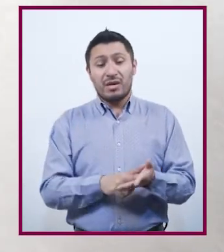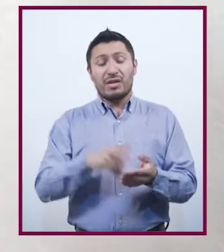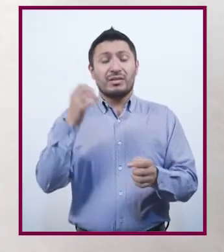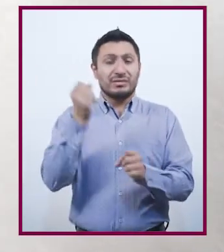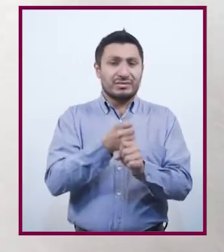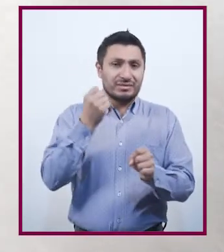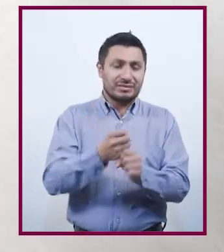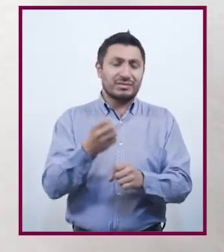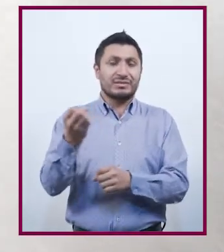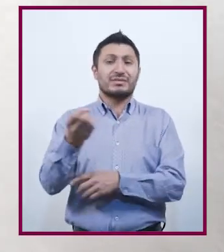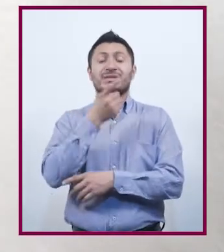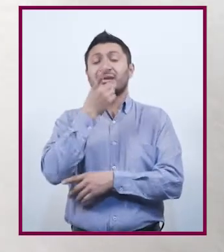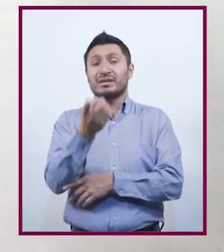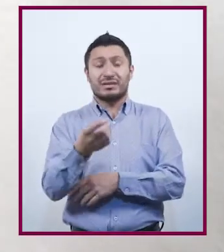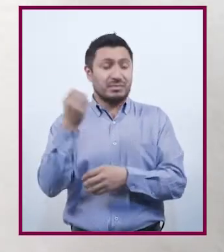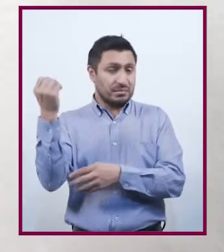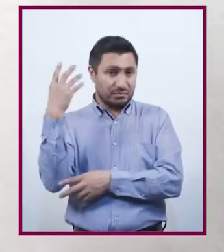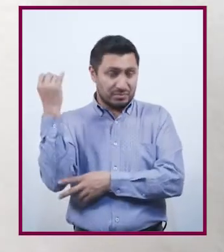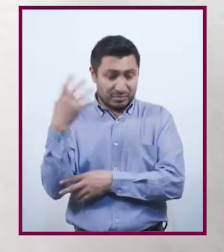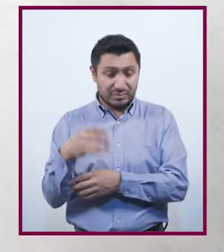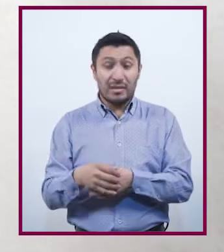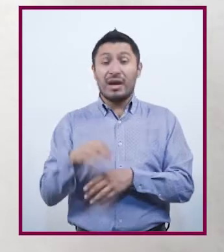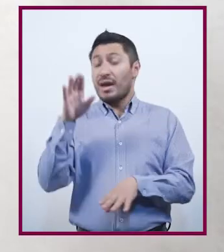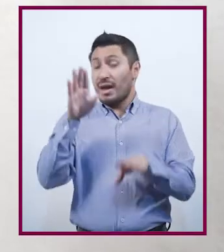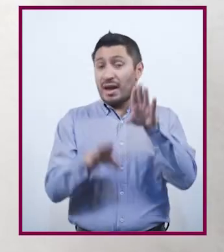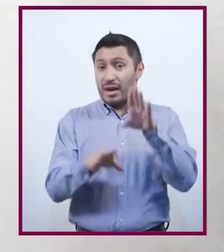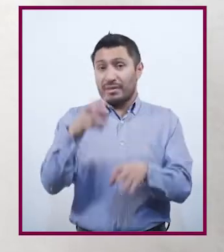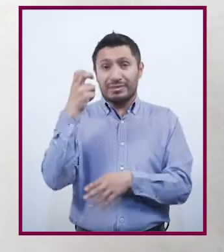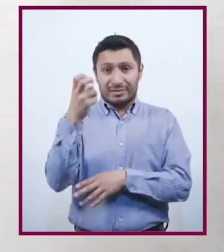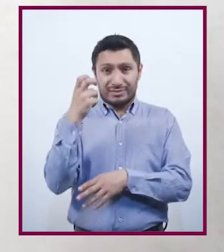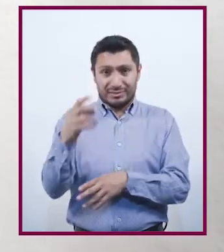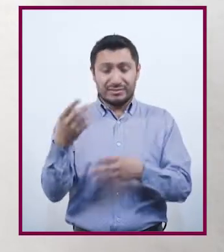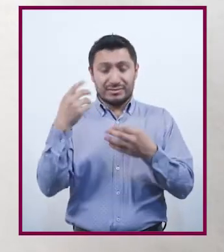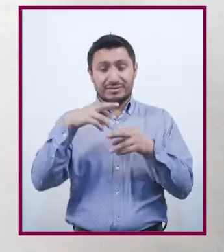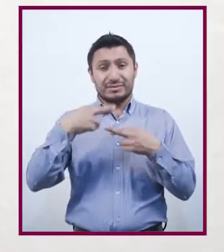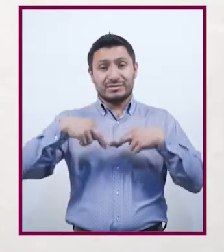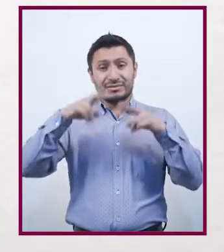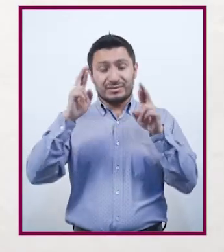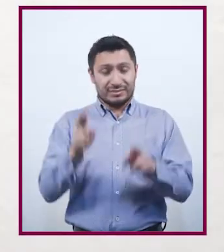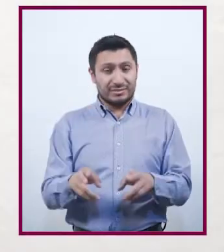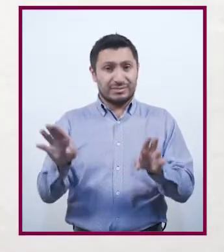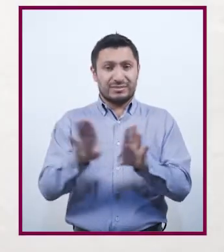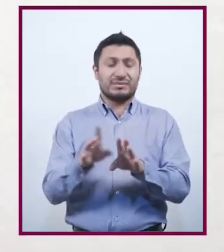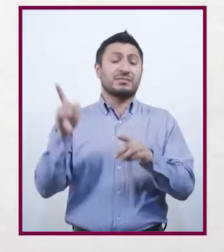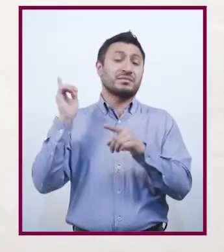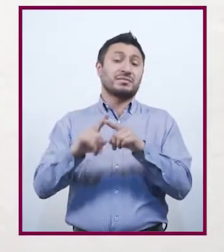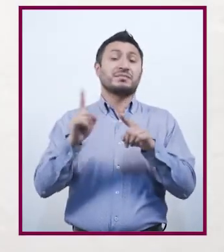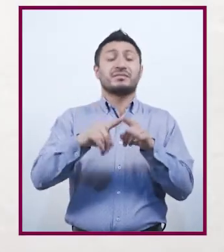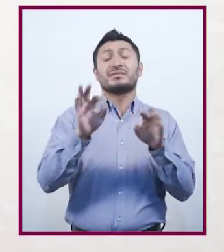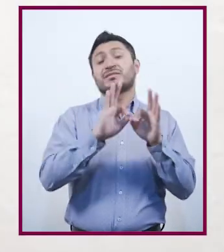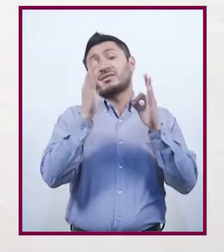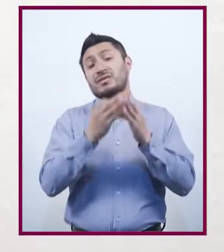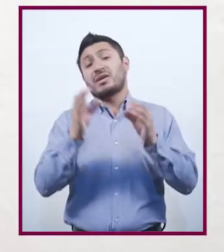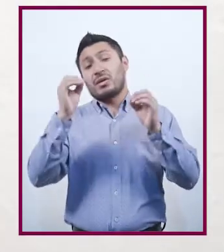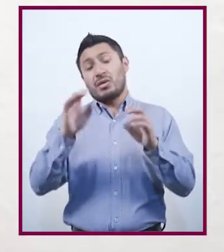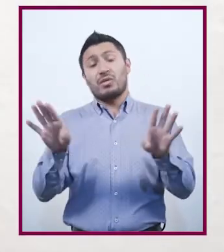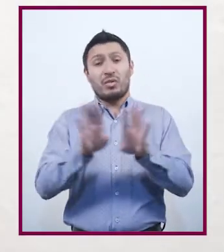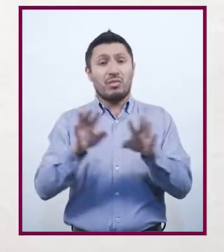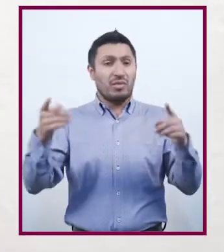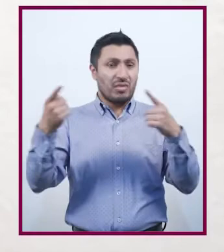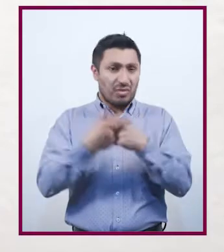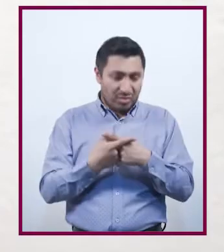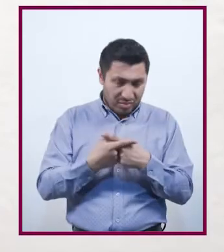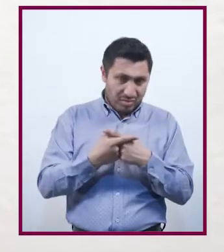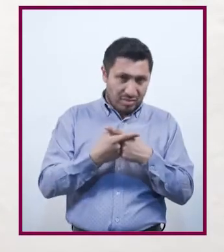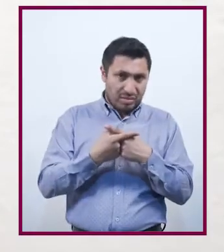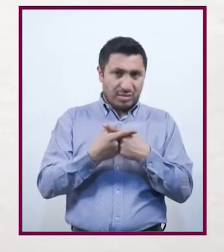reunimos en torno a referentes simbólicos, valores, prácticas y discursos. En muchas ocasiones, estos referentes simbólicos